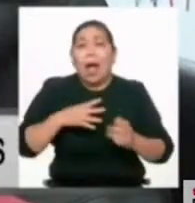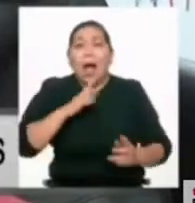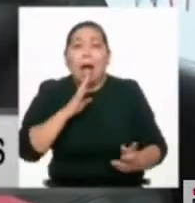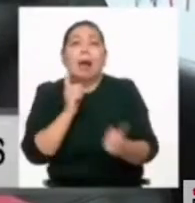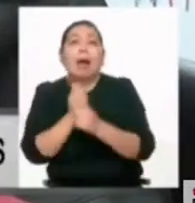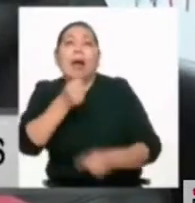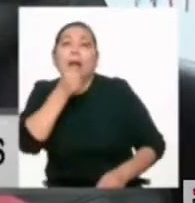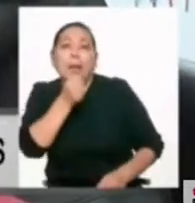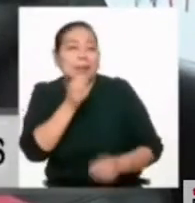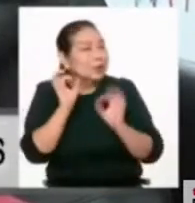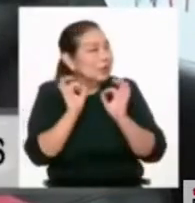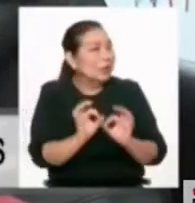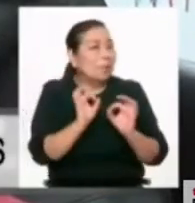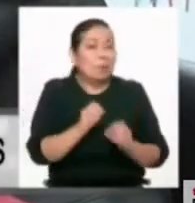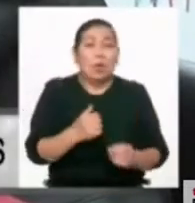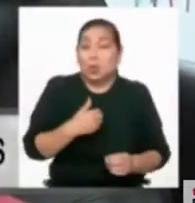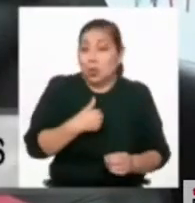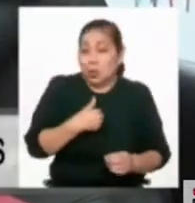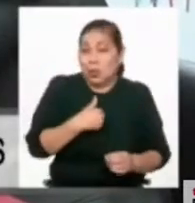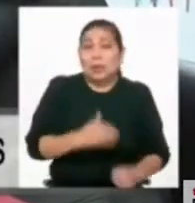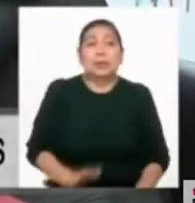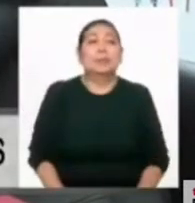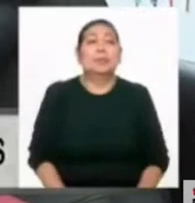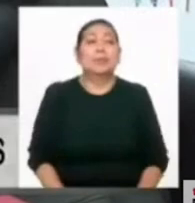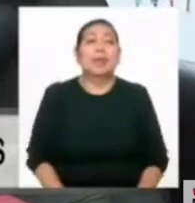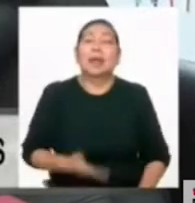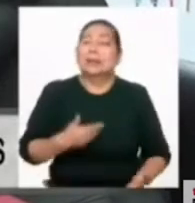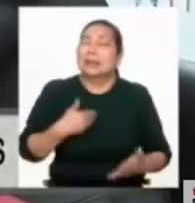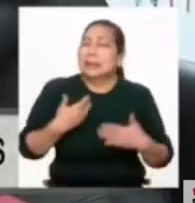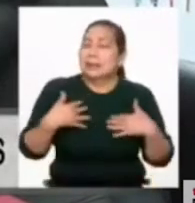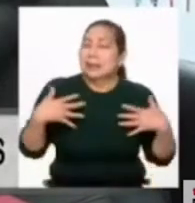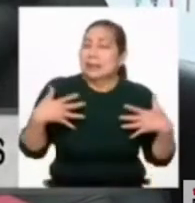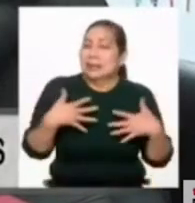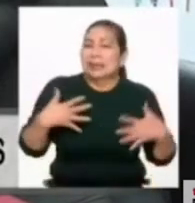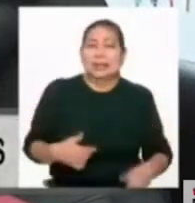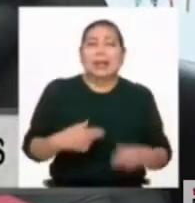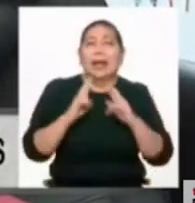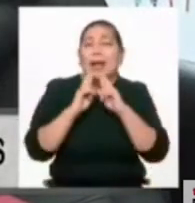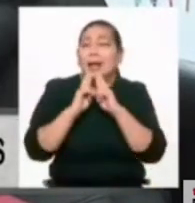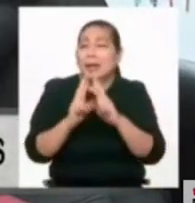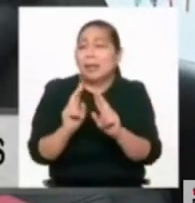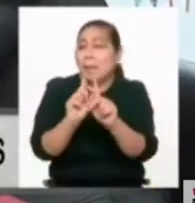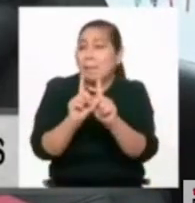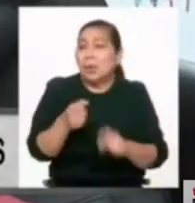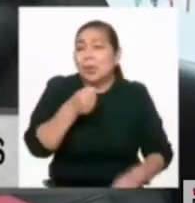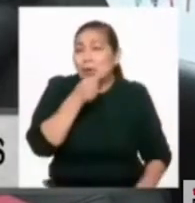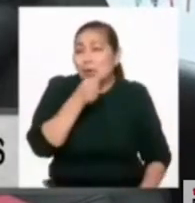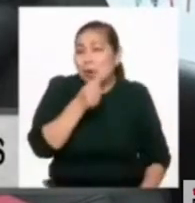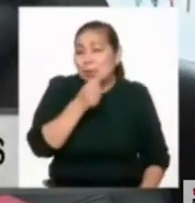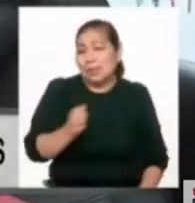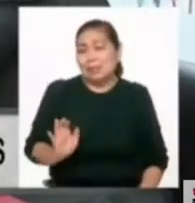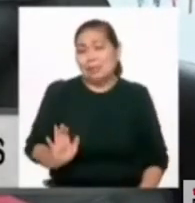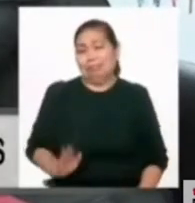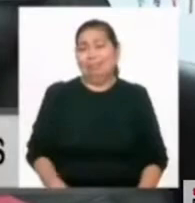rato frente a la prensa. En lo que a mí corresponde, a veces me da temor responder las preguntas de los